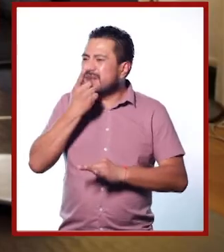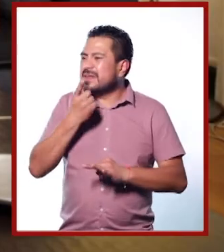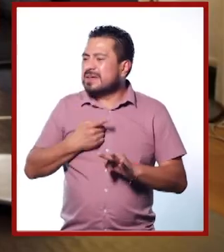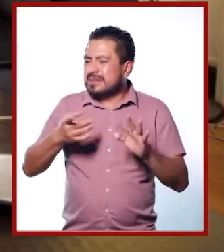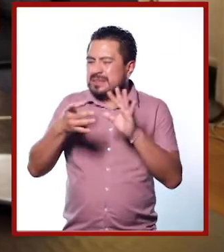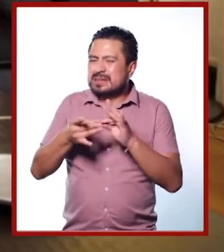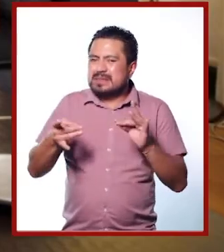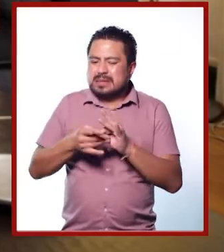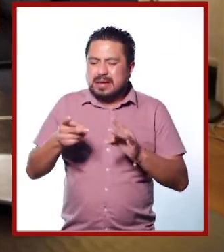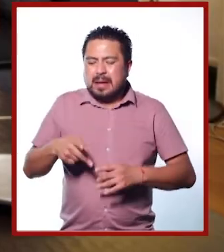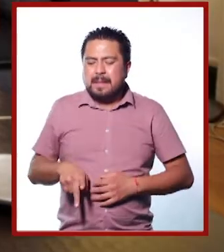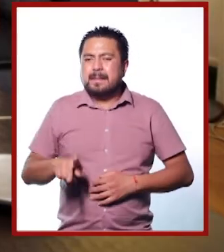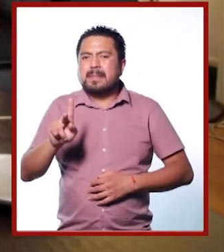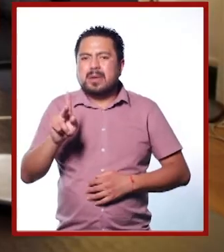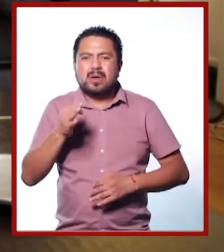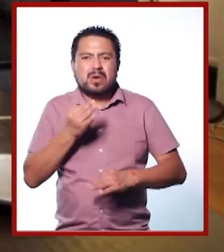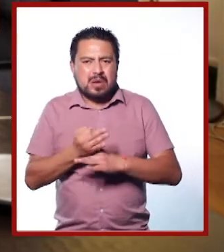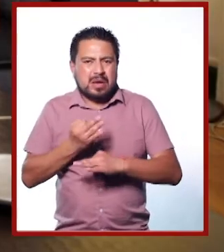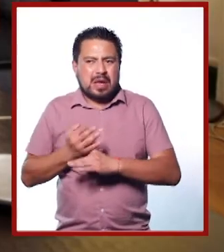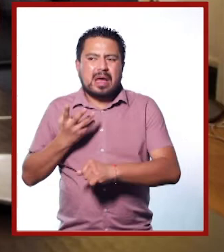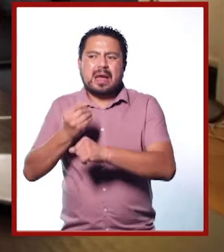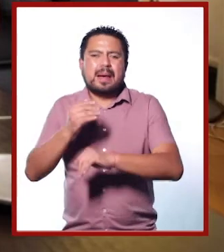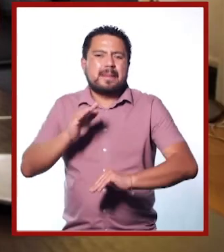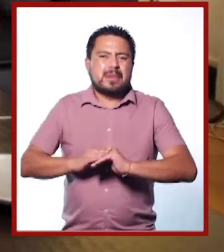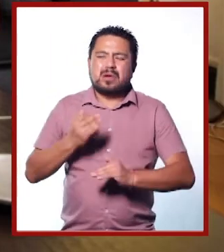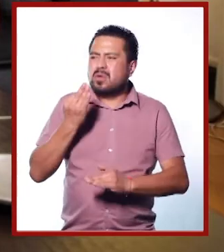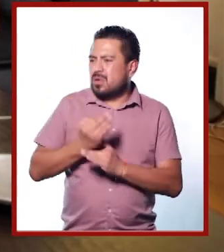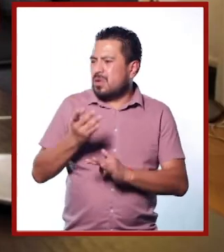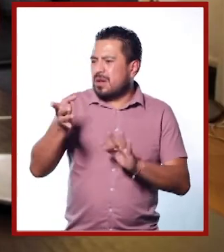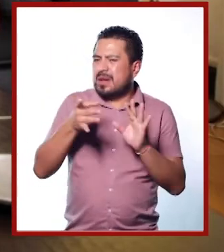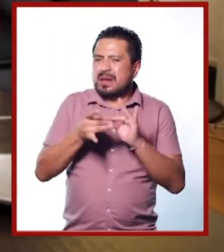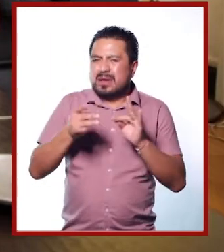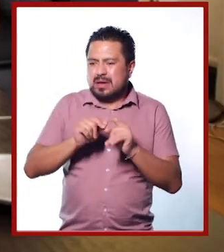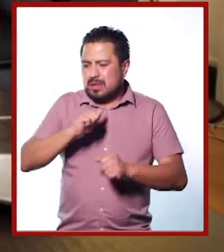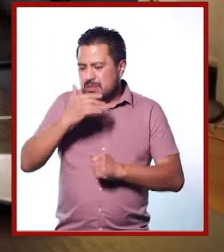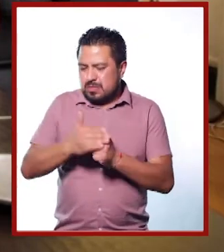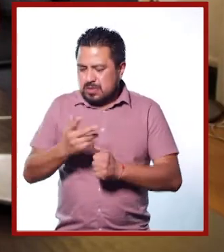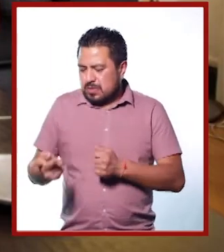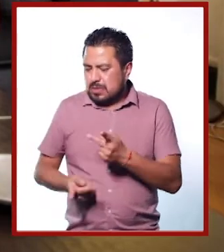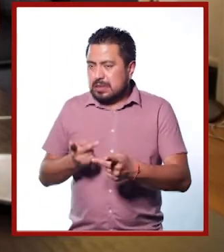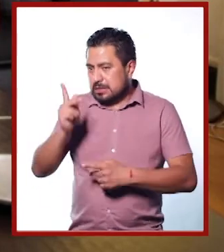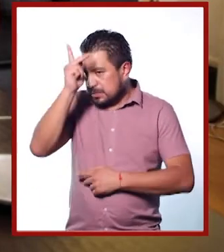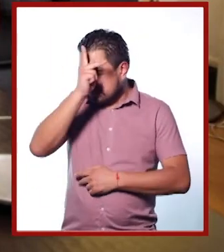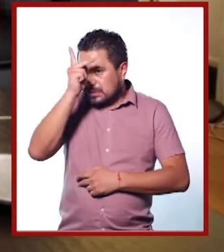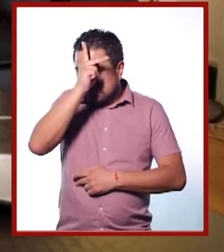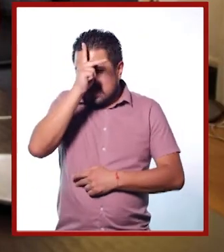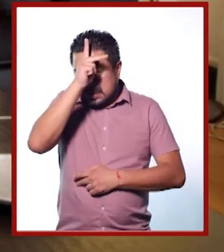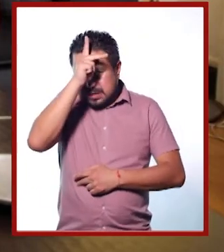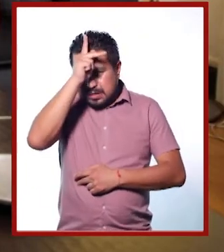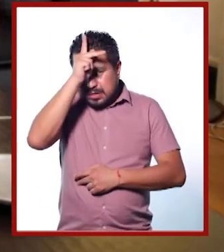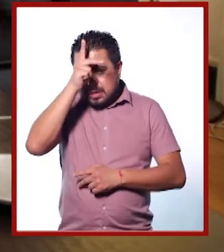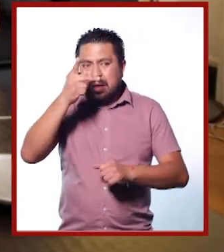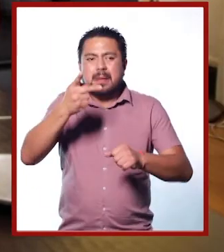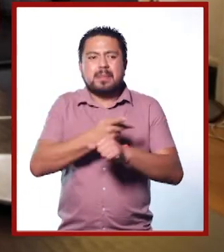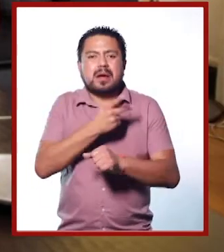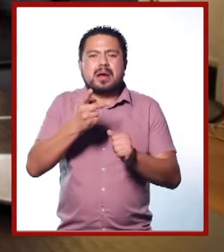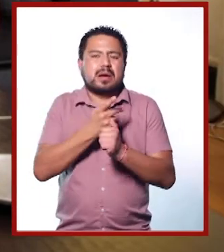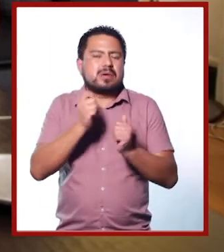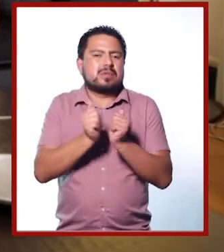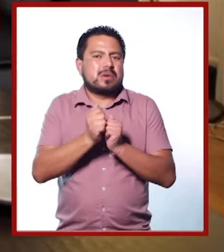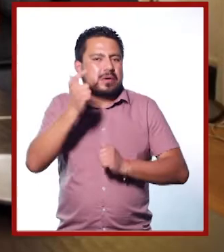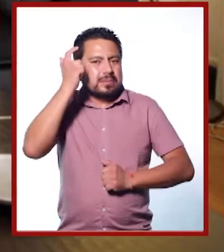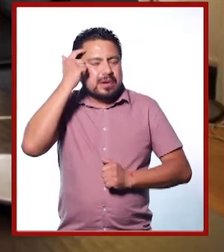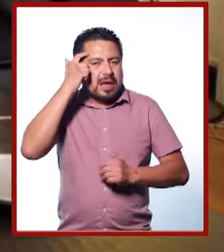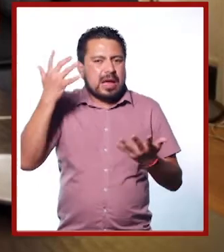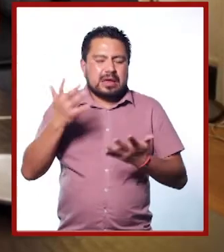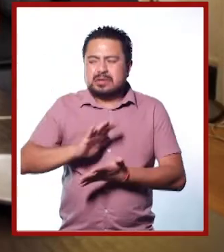la estabas mencionando, pero y voy a ligar mucho lo que estabas comentando con la siguiente pregunta. Psicológicamente hablando, ¿qué pasa en la